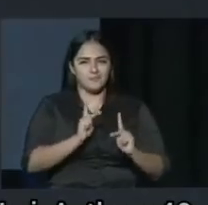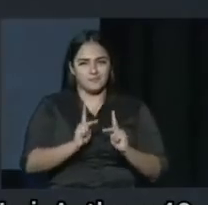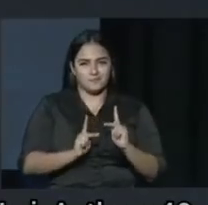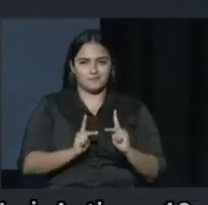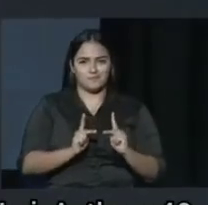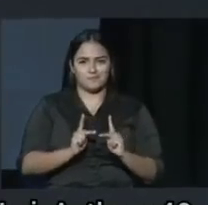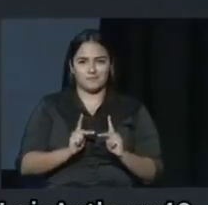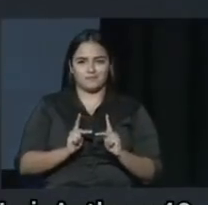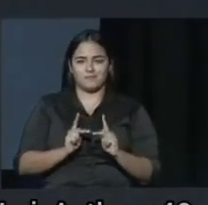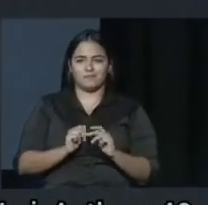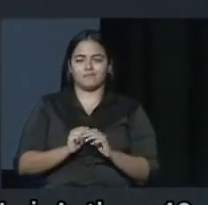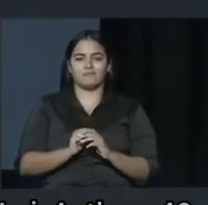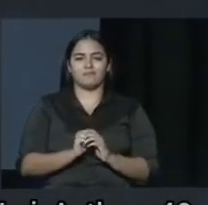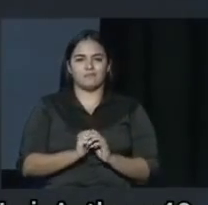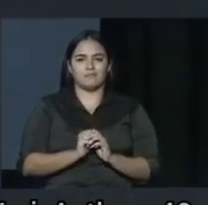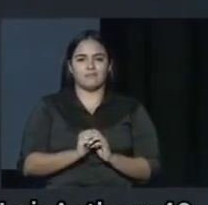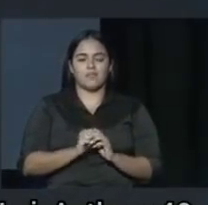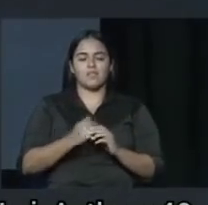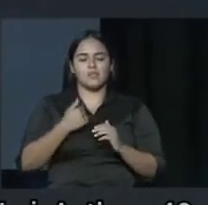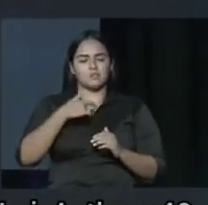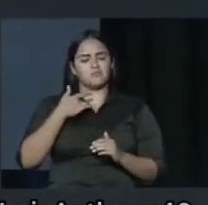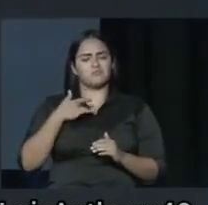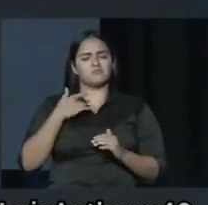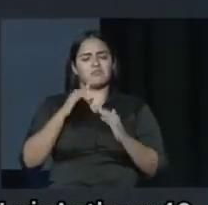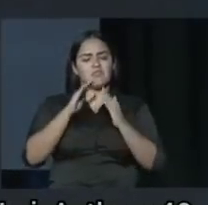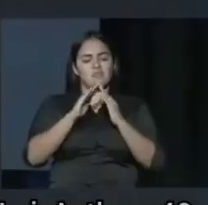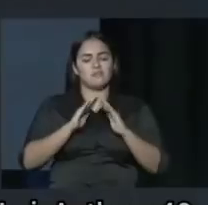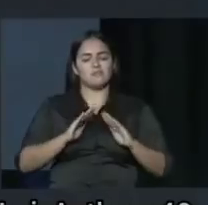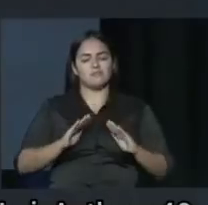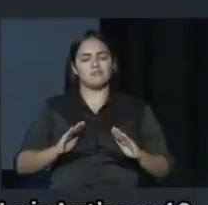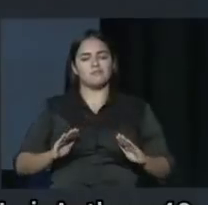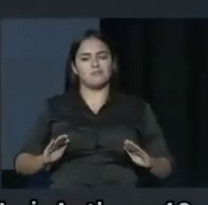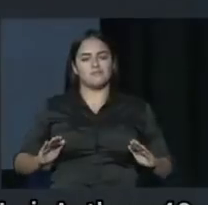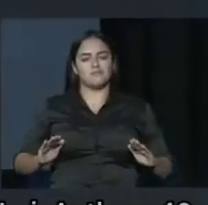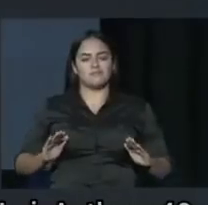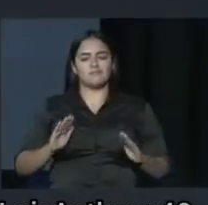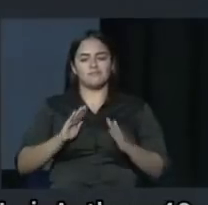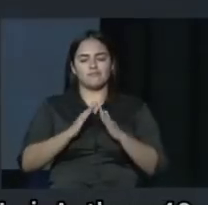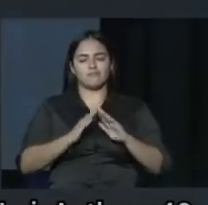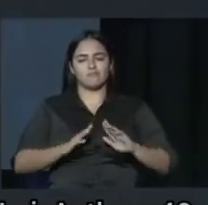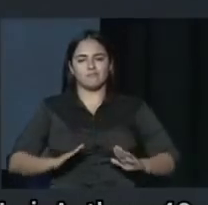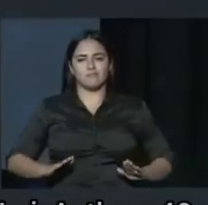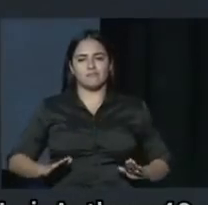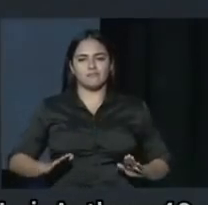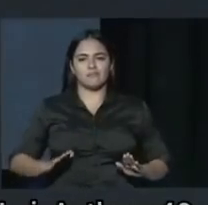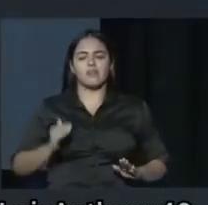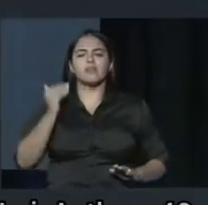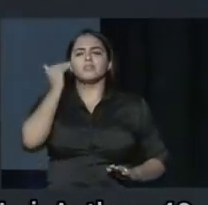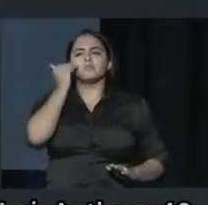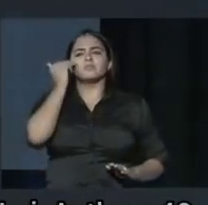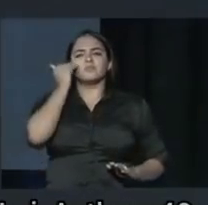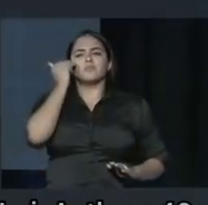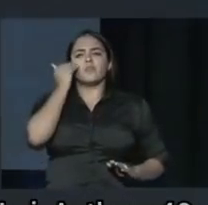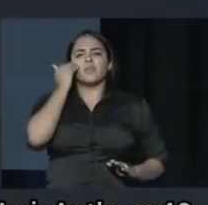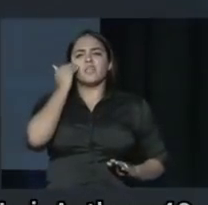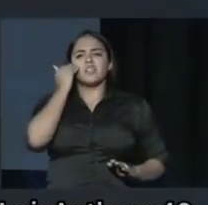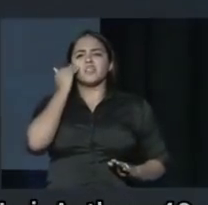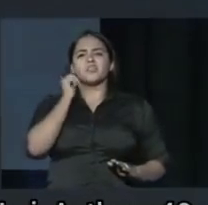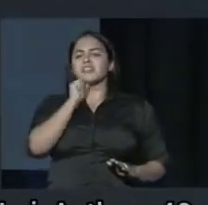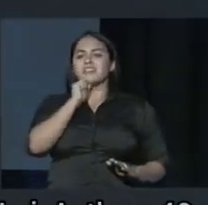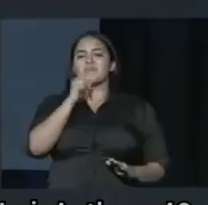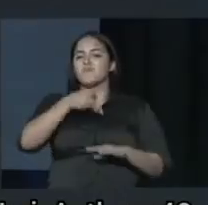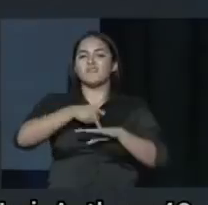días pude sentar un tono de paz y tranquilidad. Consciente de que ya no estamos en el mismo Puerto